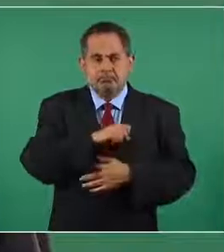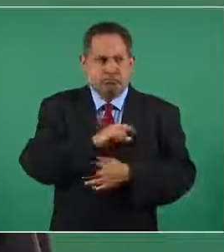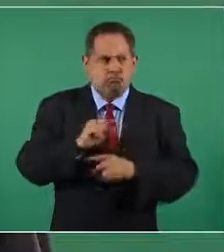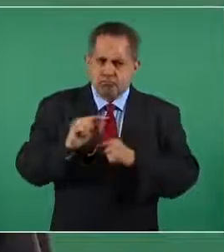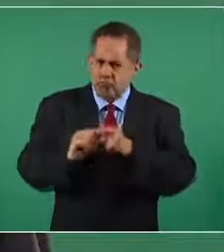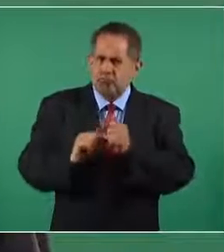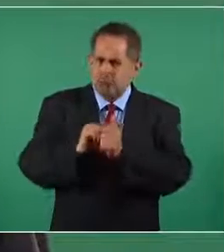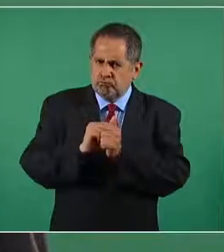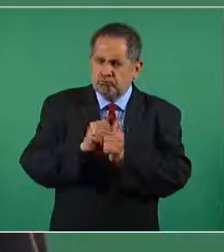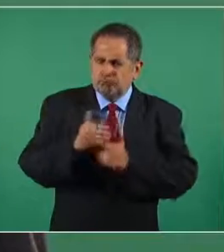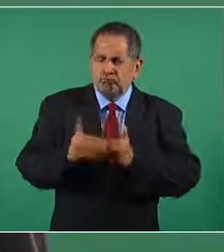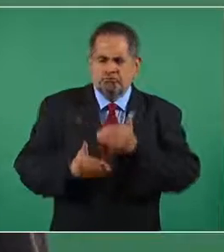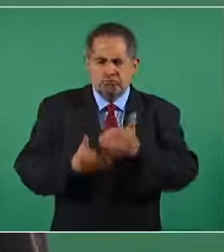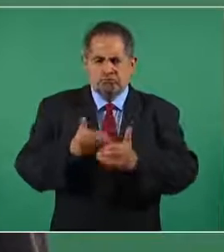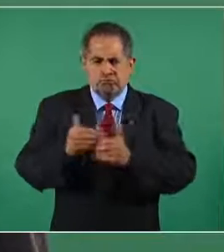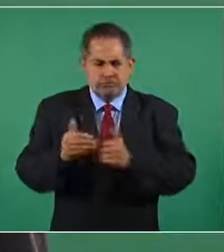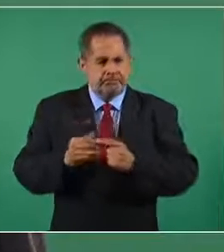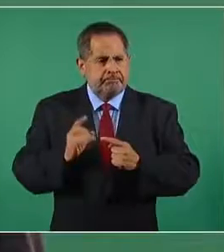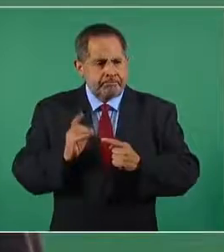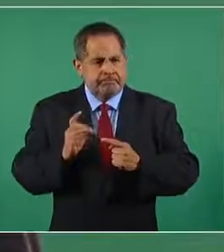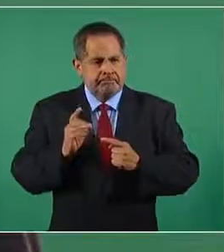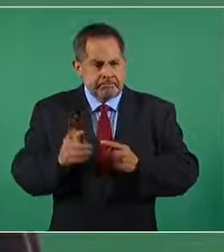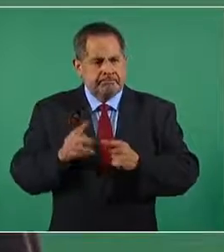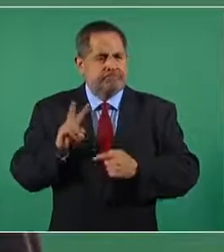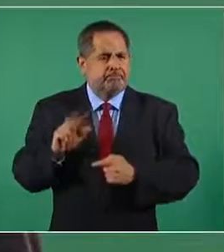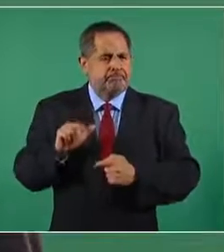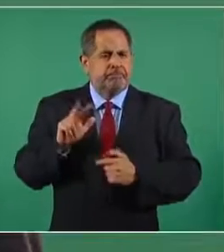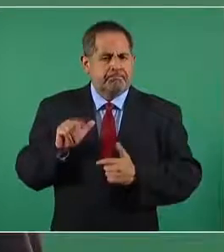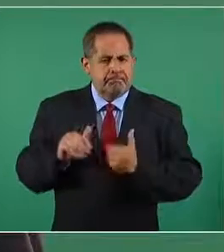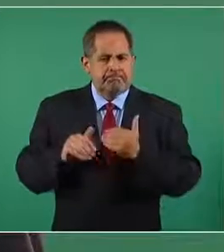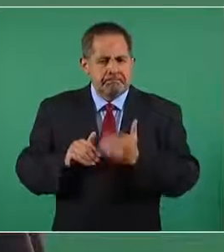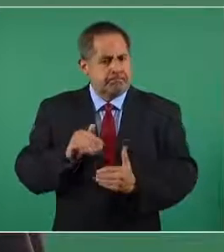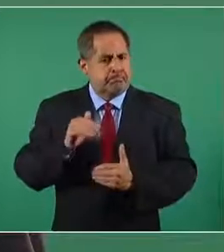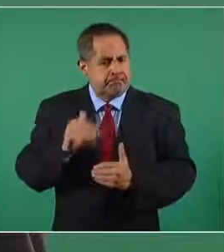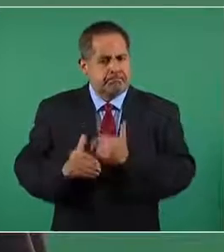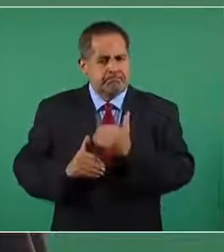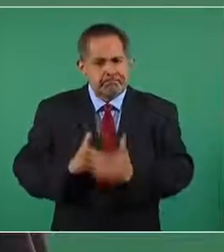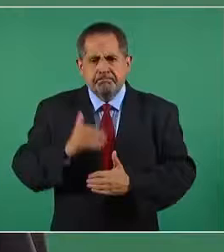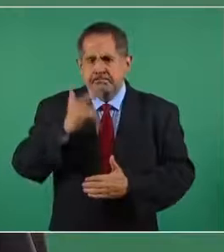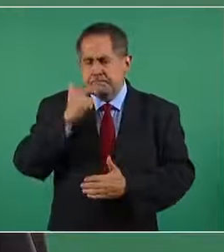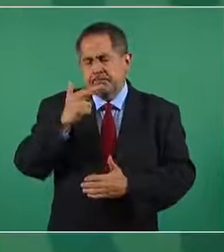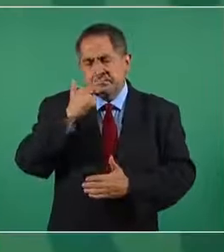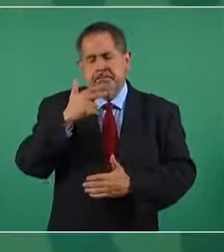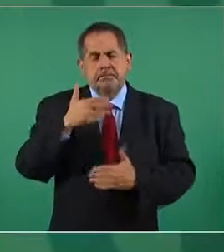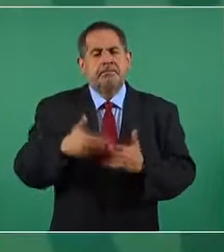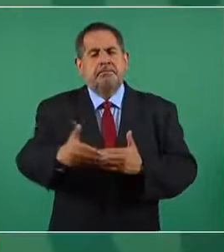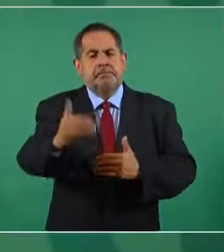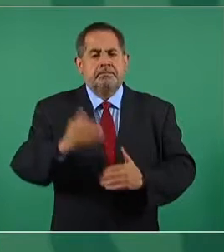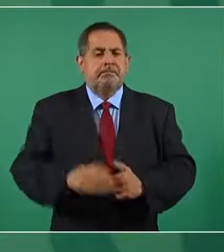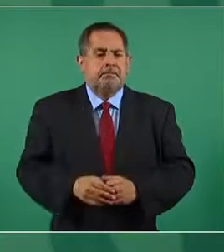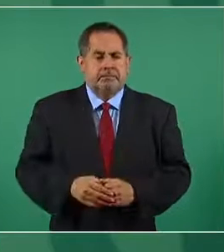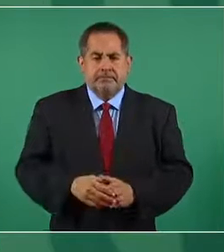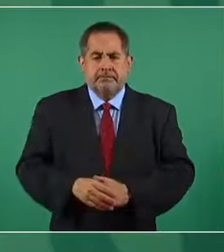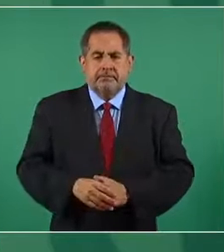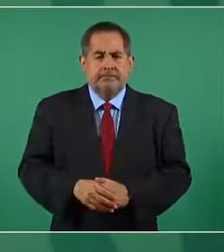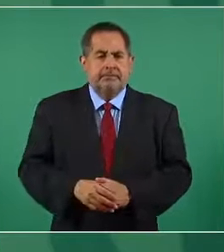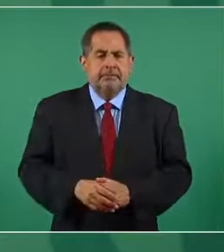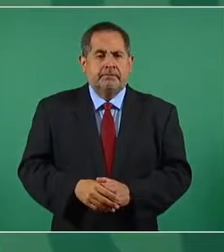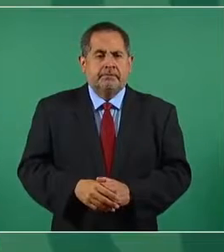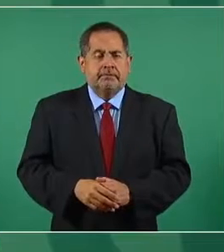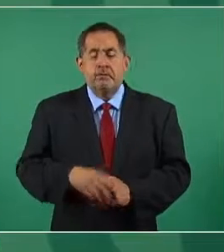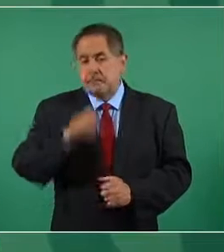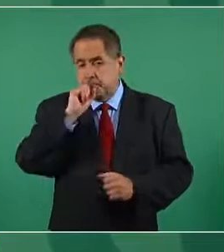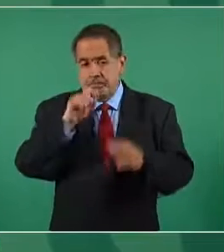poco, pero se va avanzando en ese propósito. Va